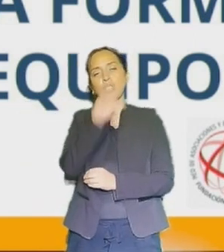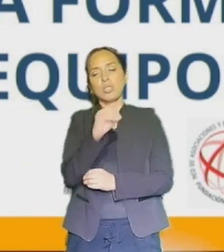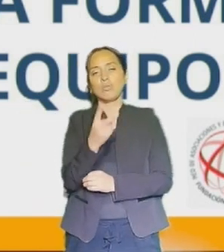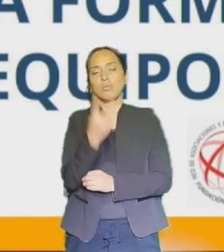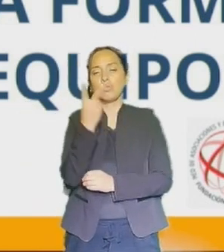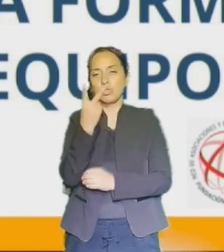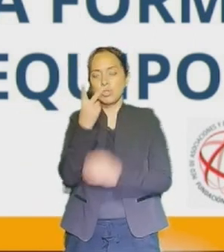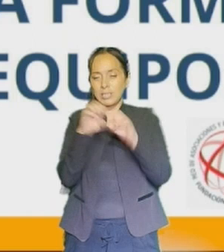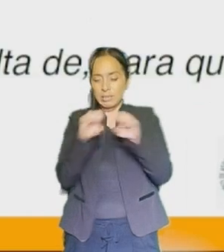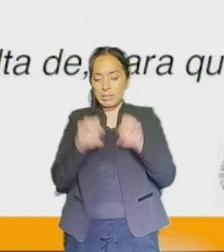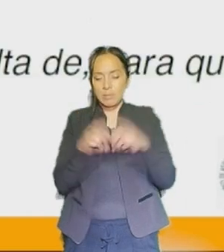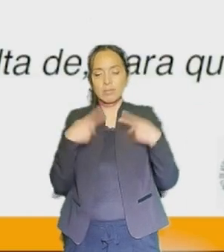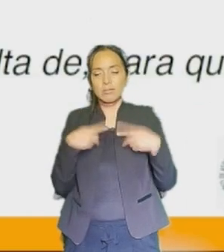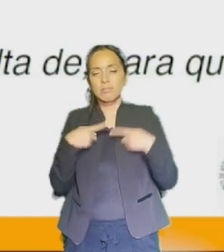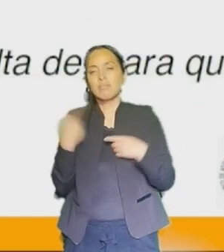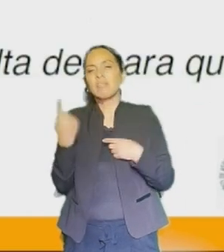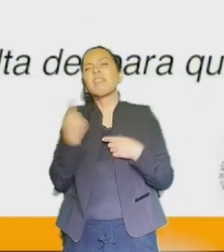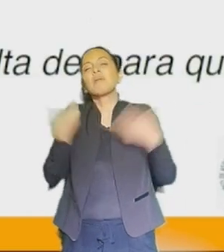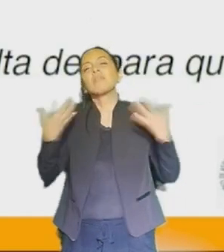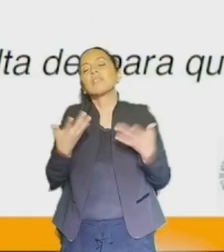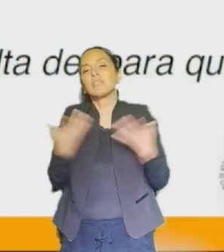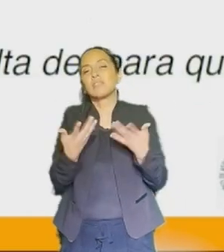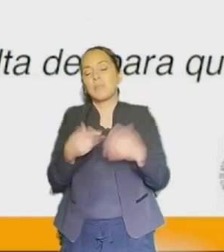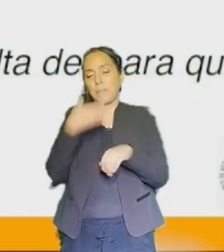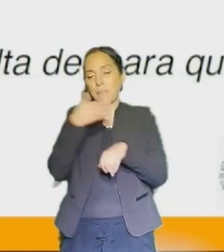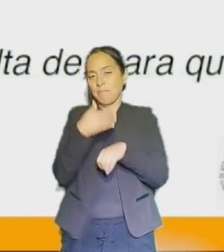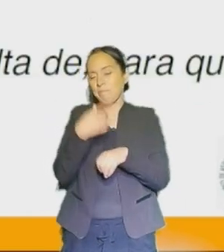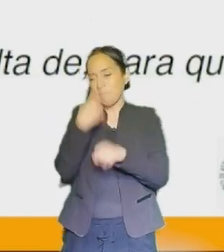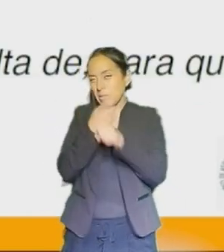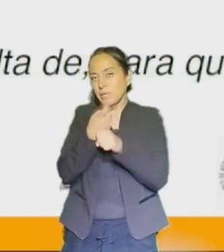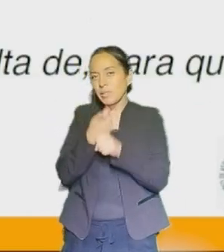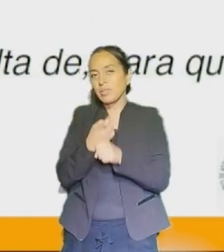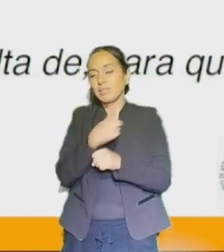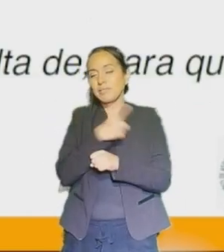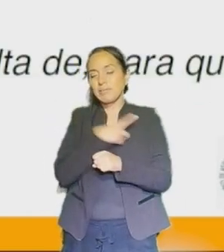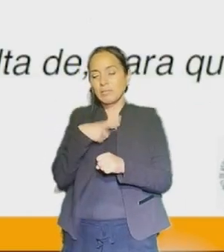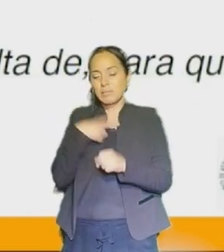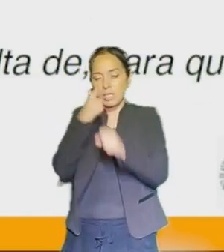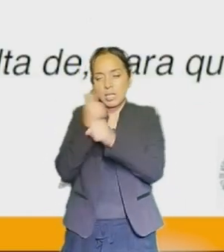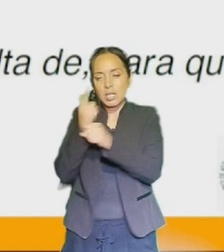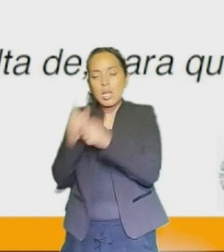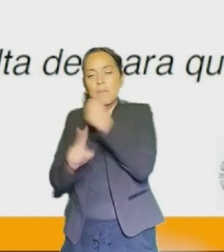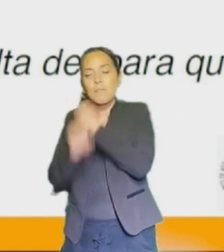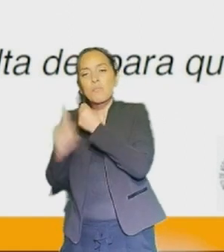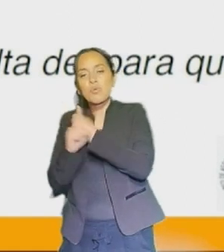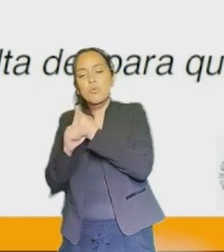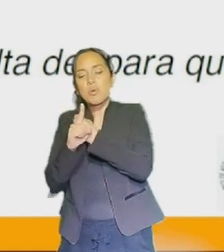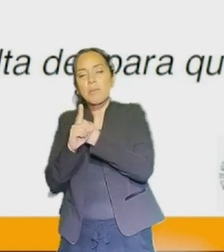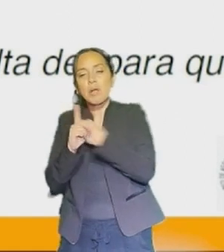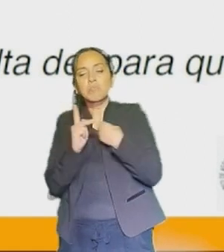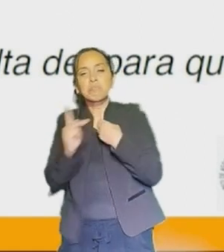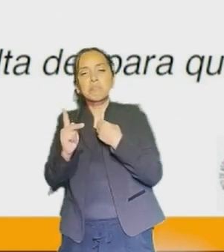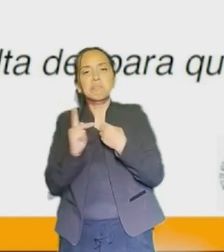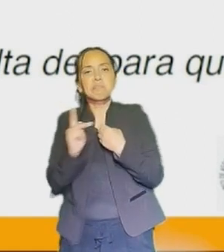equipos de personas. ¿Qué es lo que van a tener que hacer? Número uno, van a tener que identificar una problemática en común. Todos